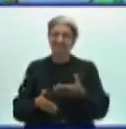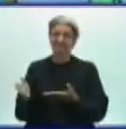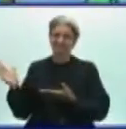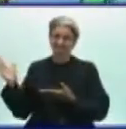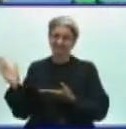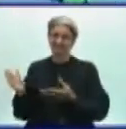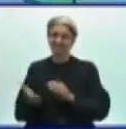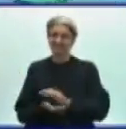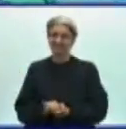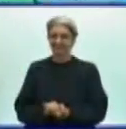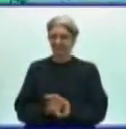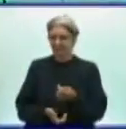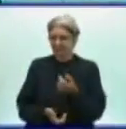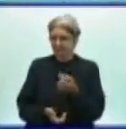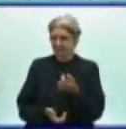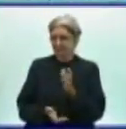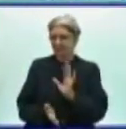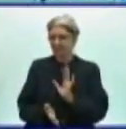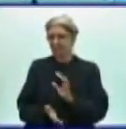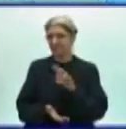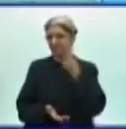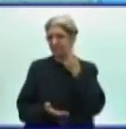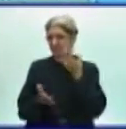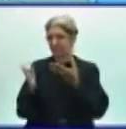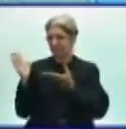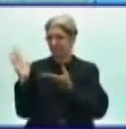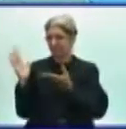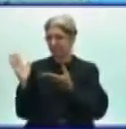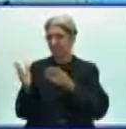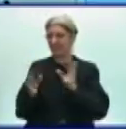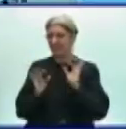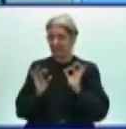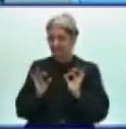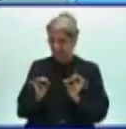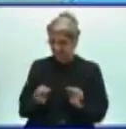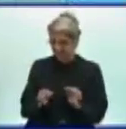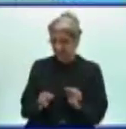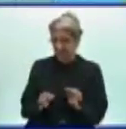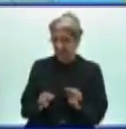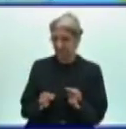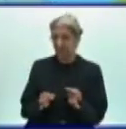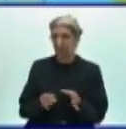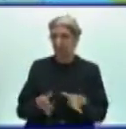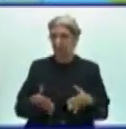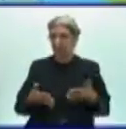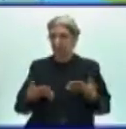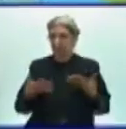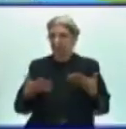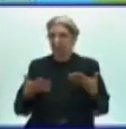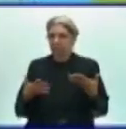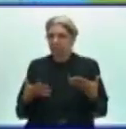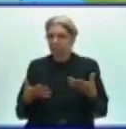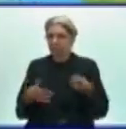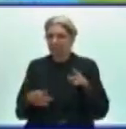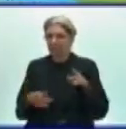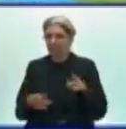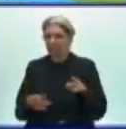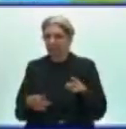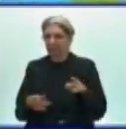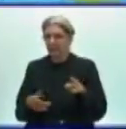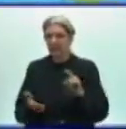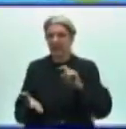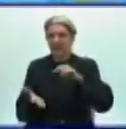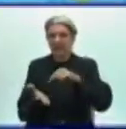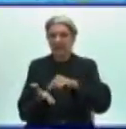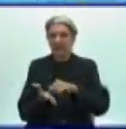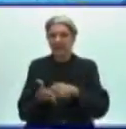vamos a verlo más de cerca, mírenlo acá. Siempre debemos destacar, fíjense que en este mapa se observan las